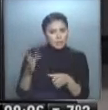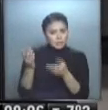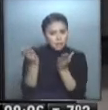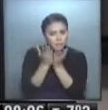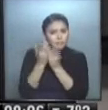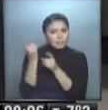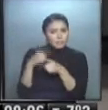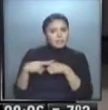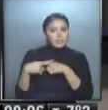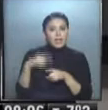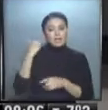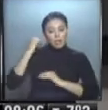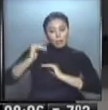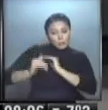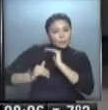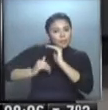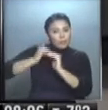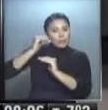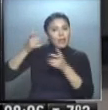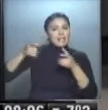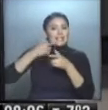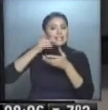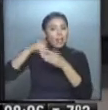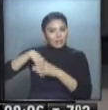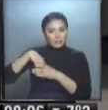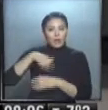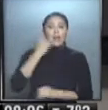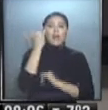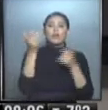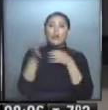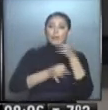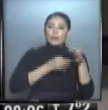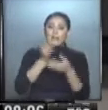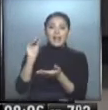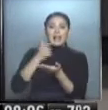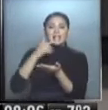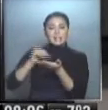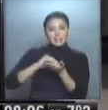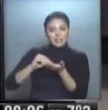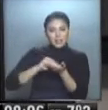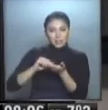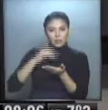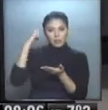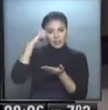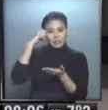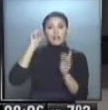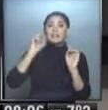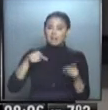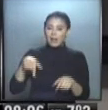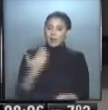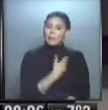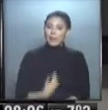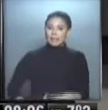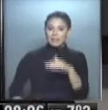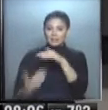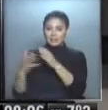proyecto está avanzando en el senado nacional conversamos con josé cano senador de la unión cívica radical y pre y además presidente